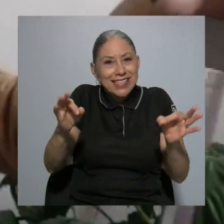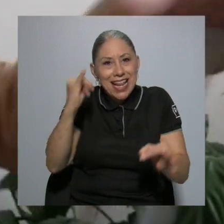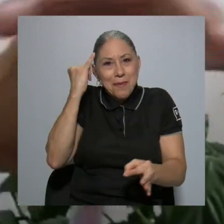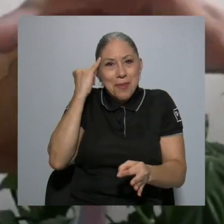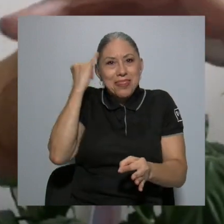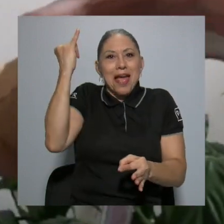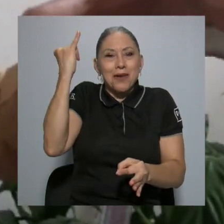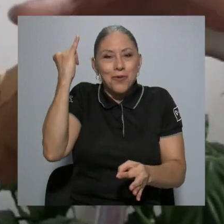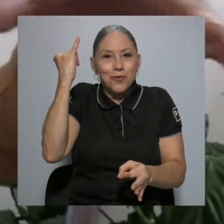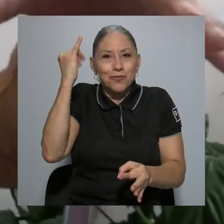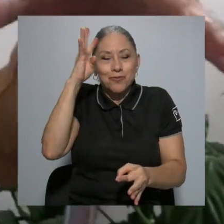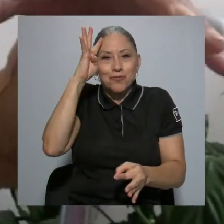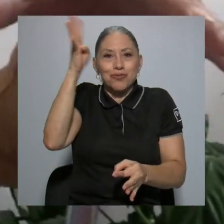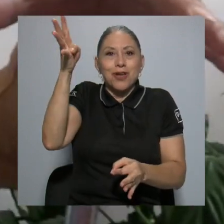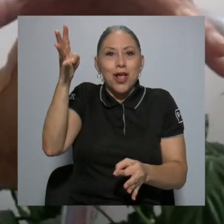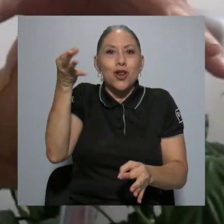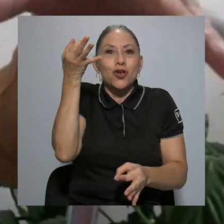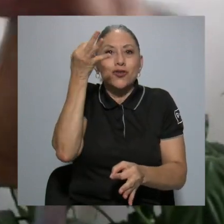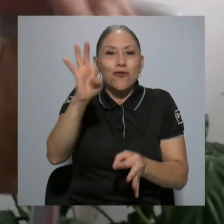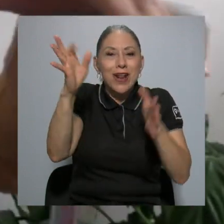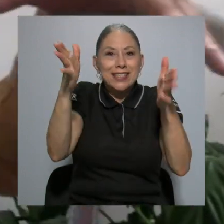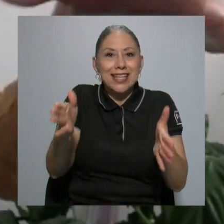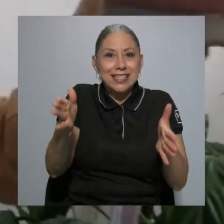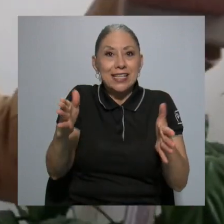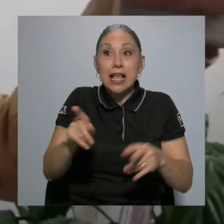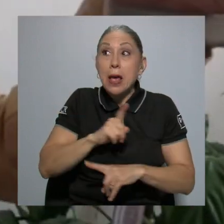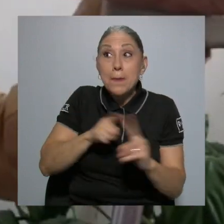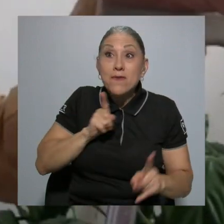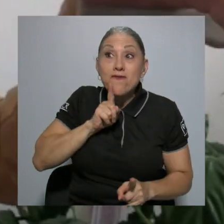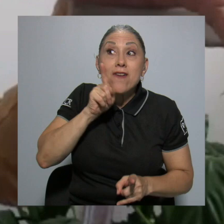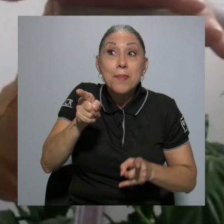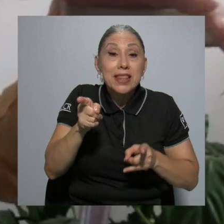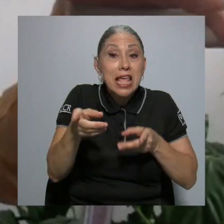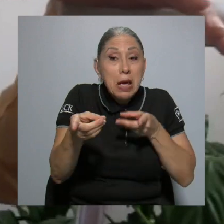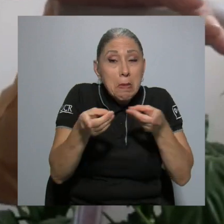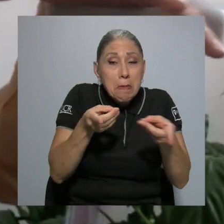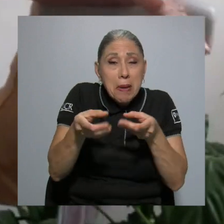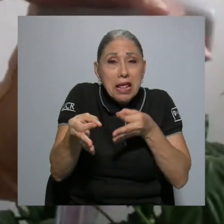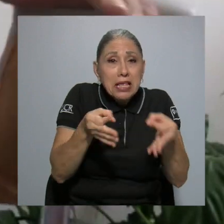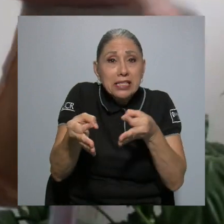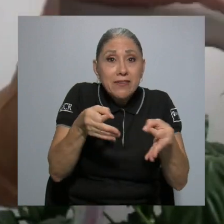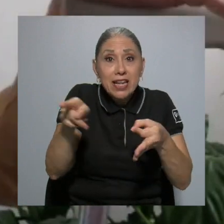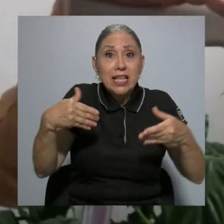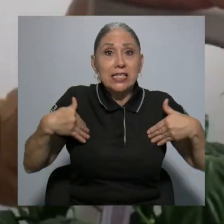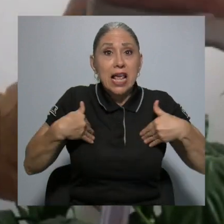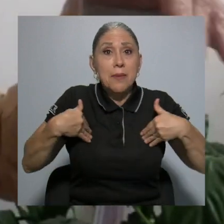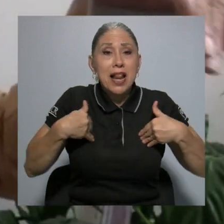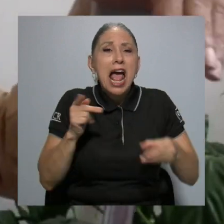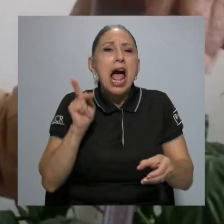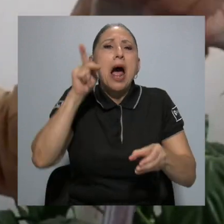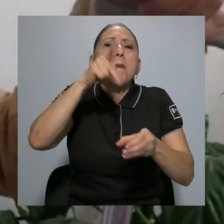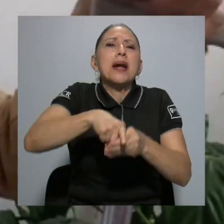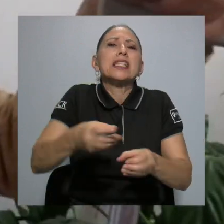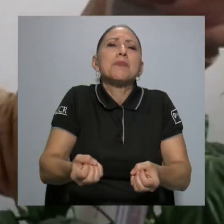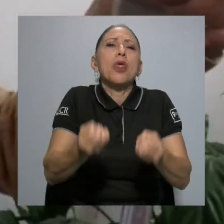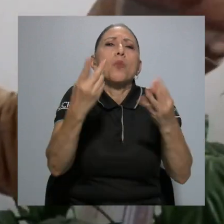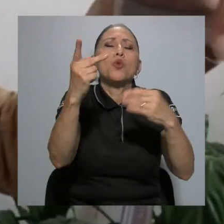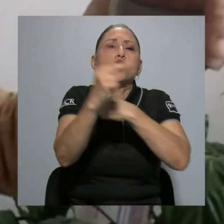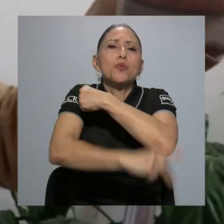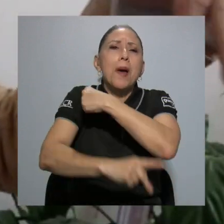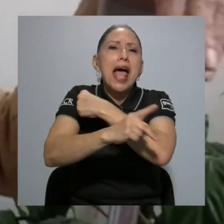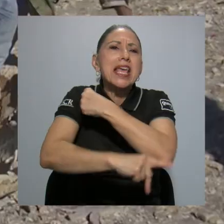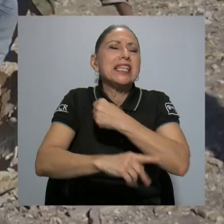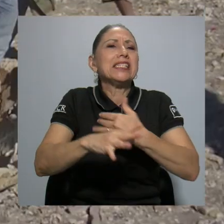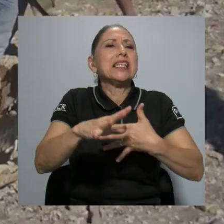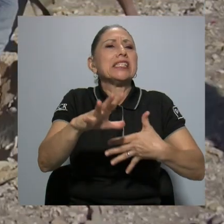claro, en el hecho de describir este animal han participado un montón de naciones,